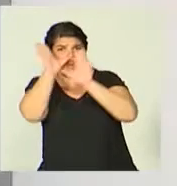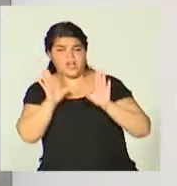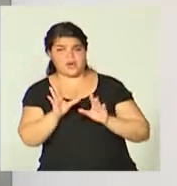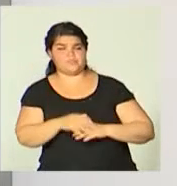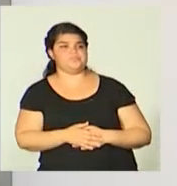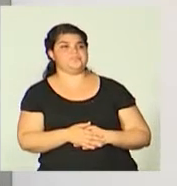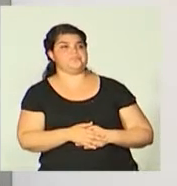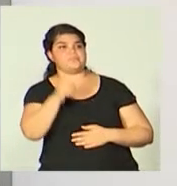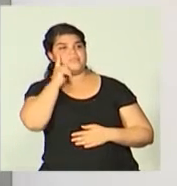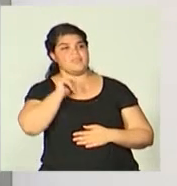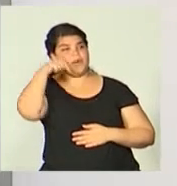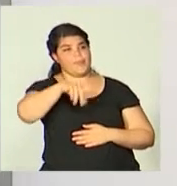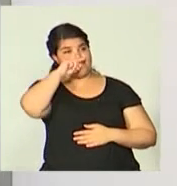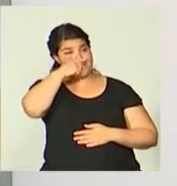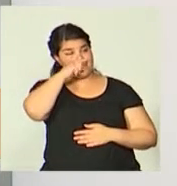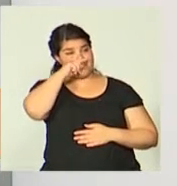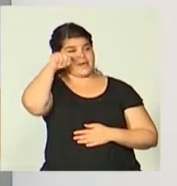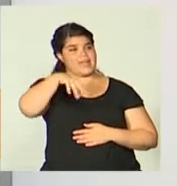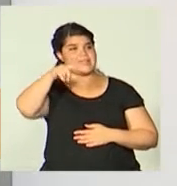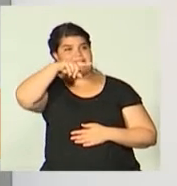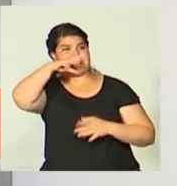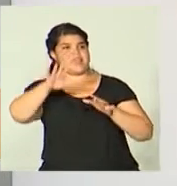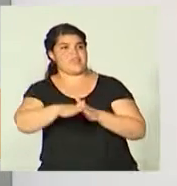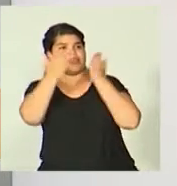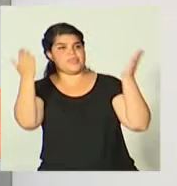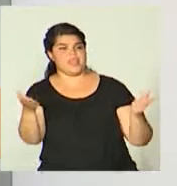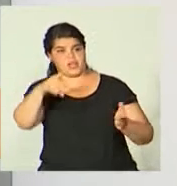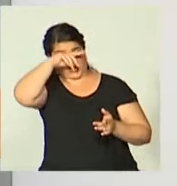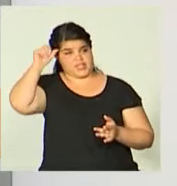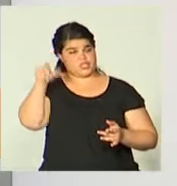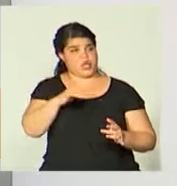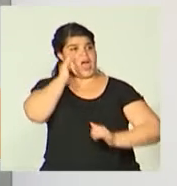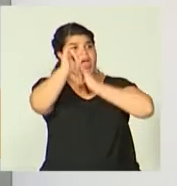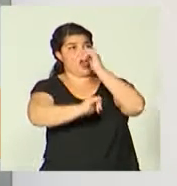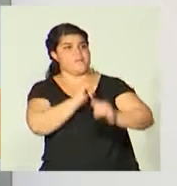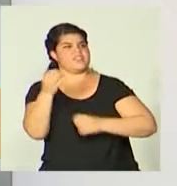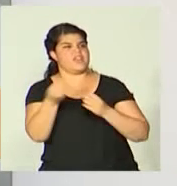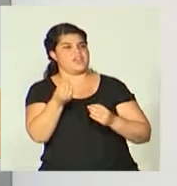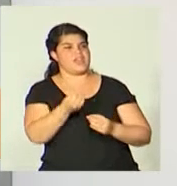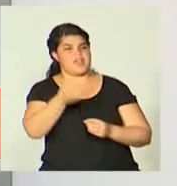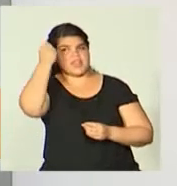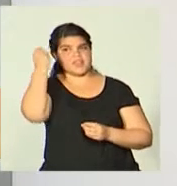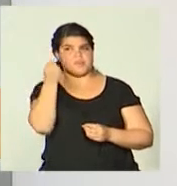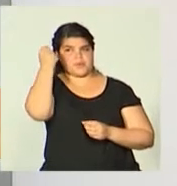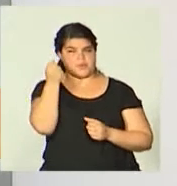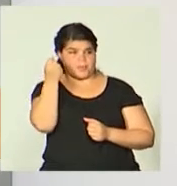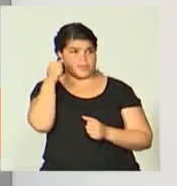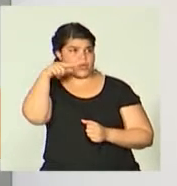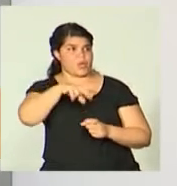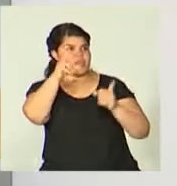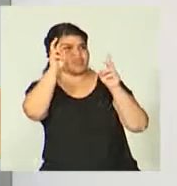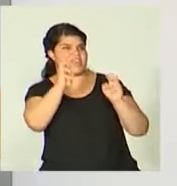dio varias entrevistas, una de ellas al diario La Nación, en donde dijo que la prioridad a nivel económico, más allá de hablar de tecnicismos, era recuperar